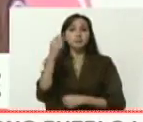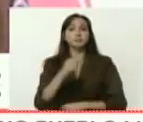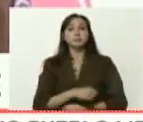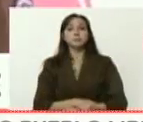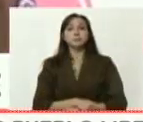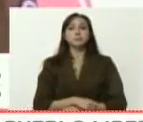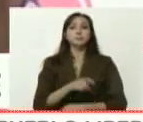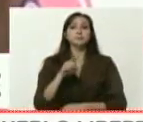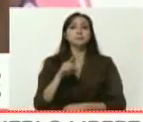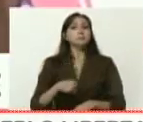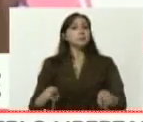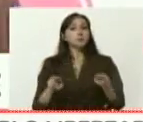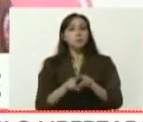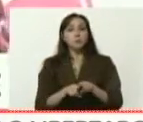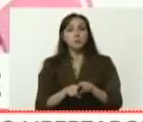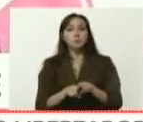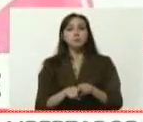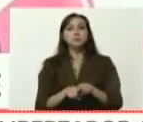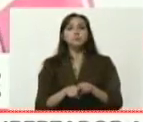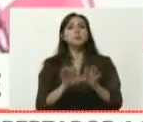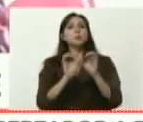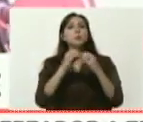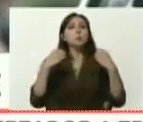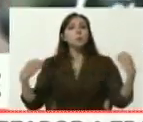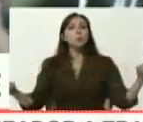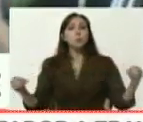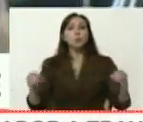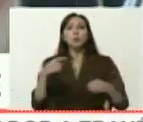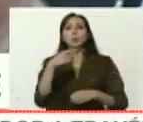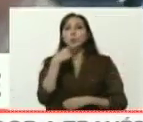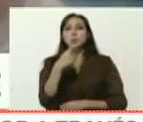atribuyen la frase a nuestro padre libertador